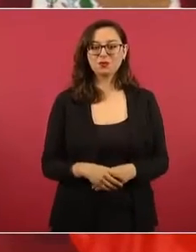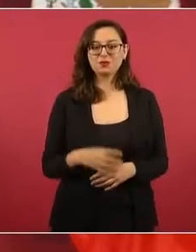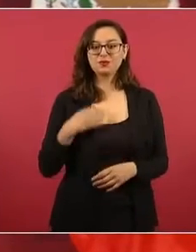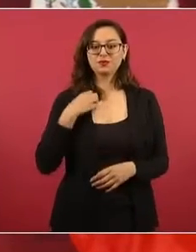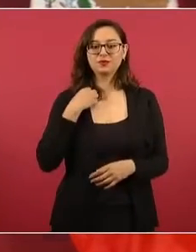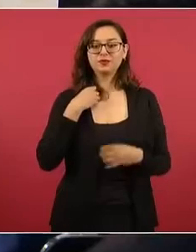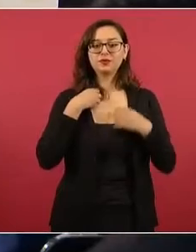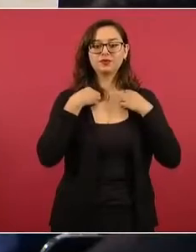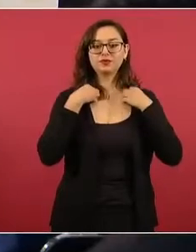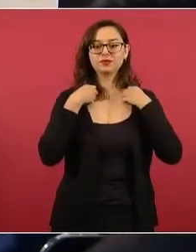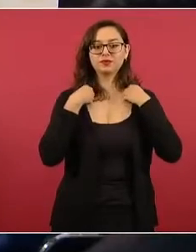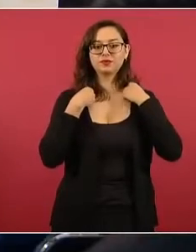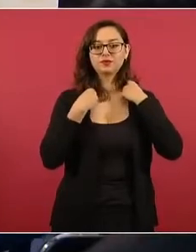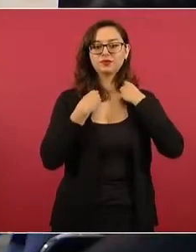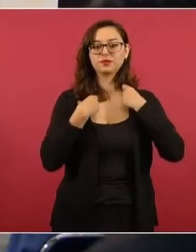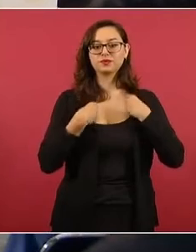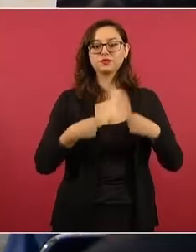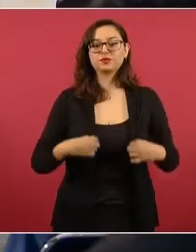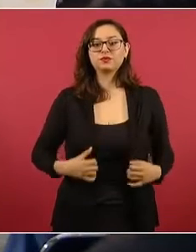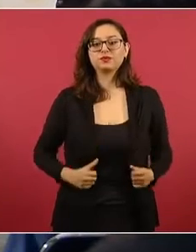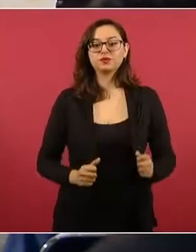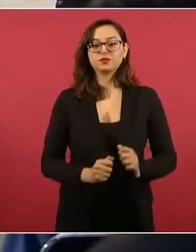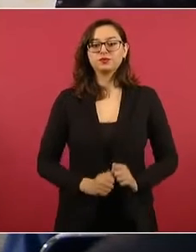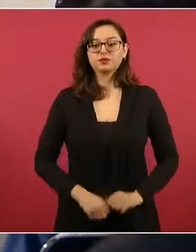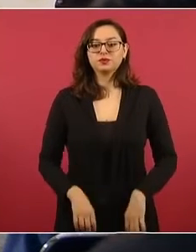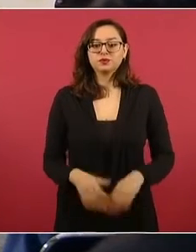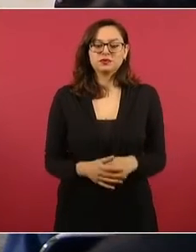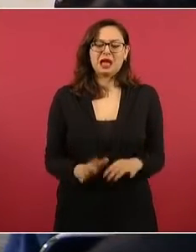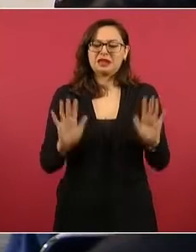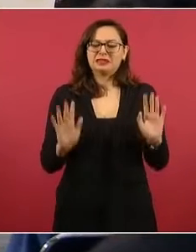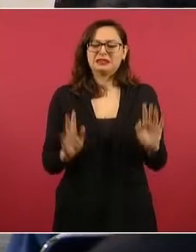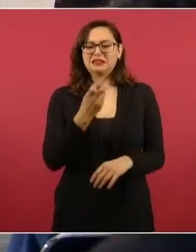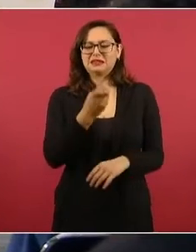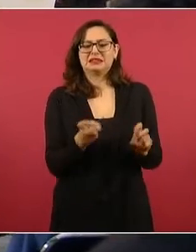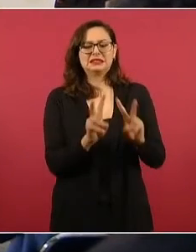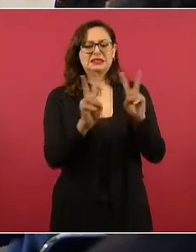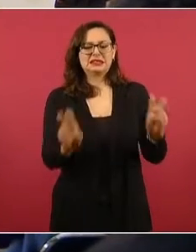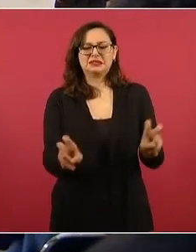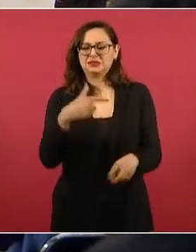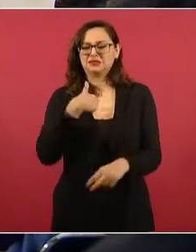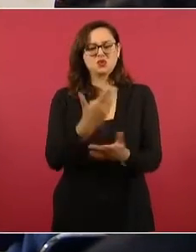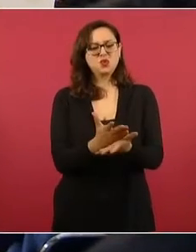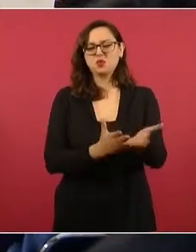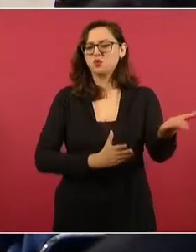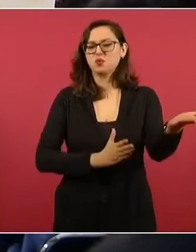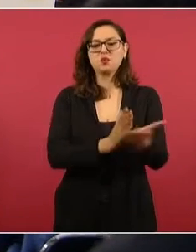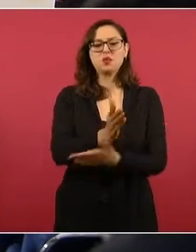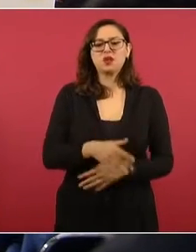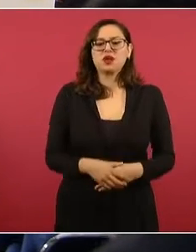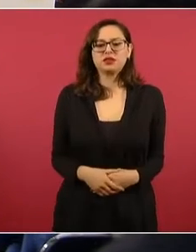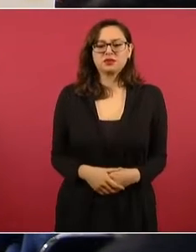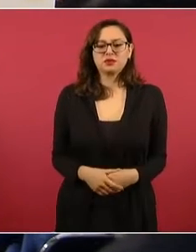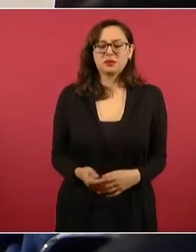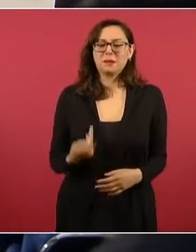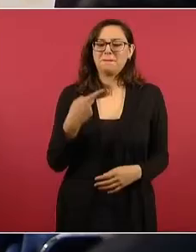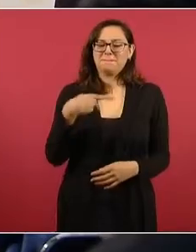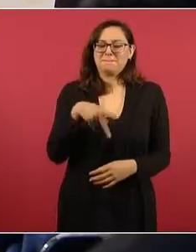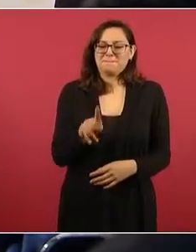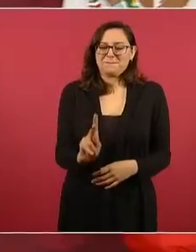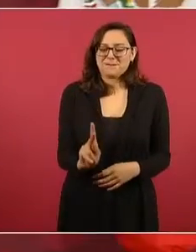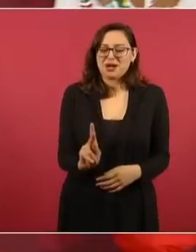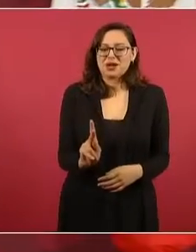Del gobernador. Sí, pero ya no me meto en eso. Lo que quiero plantear es no